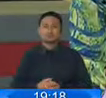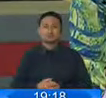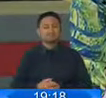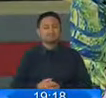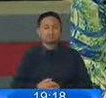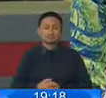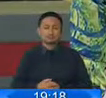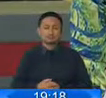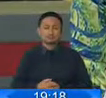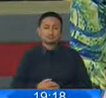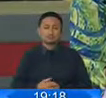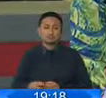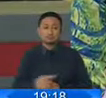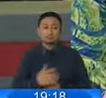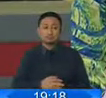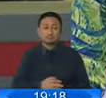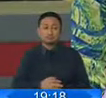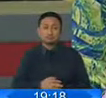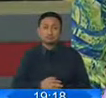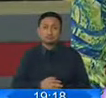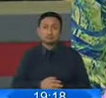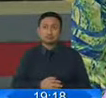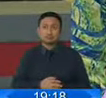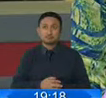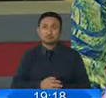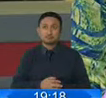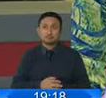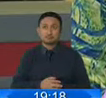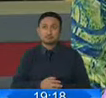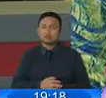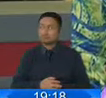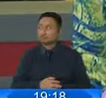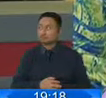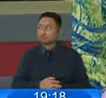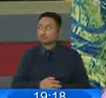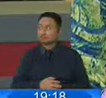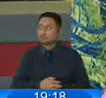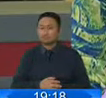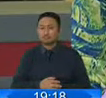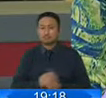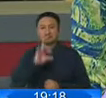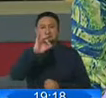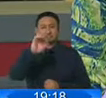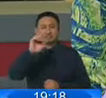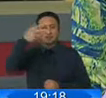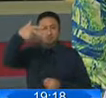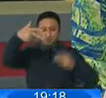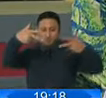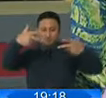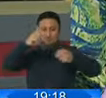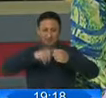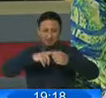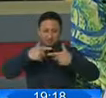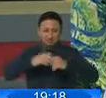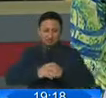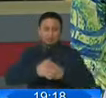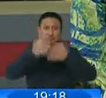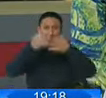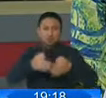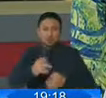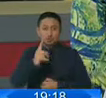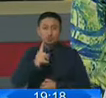Así es, una de las 70-80 cámaras de seguridad con las que cuenta el Distrito Metropolitano de Quito captó el momento en el que